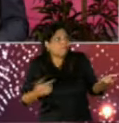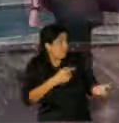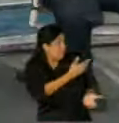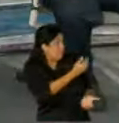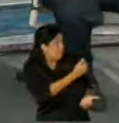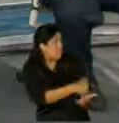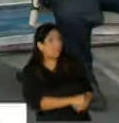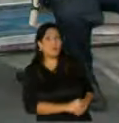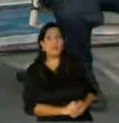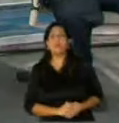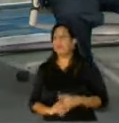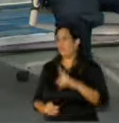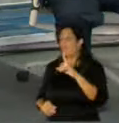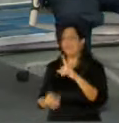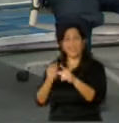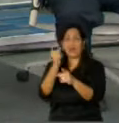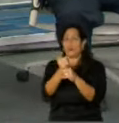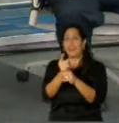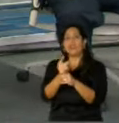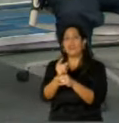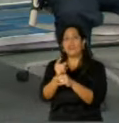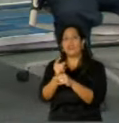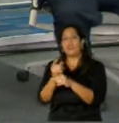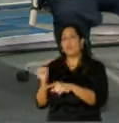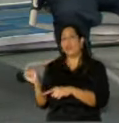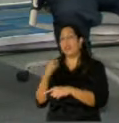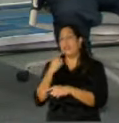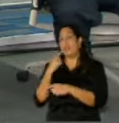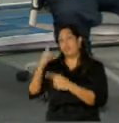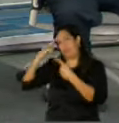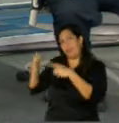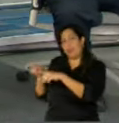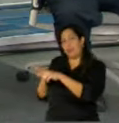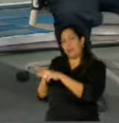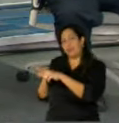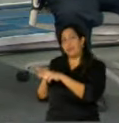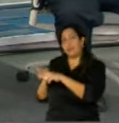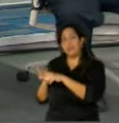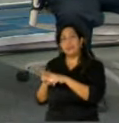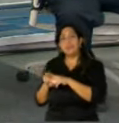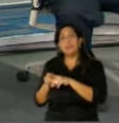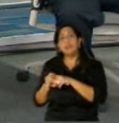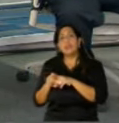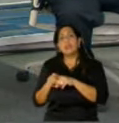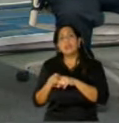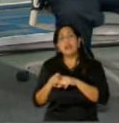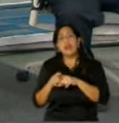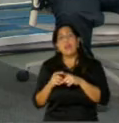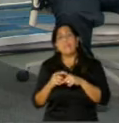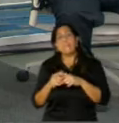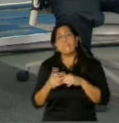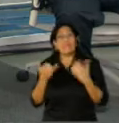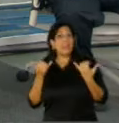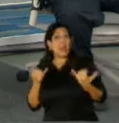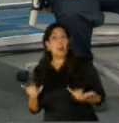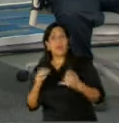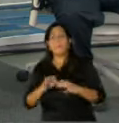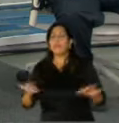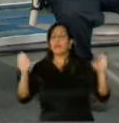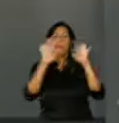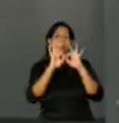Yo quiero añadir, es correcto lo que menciona el doctor Méndez, y en estos momentos es bien importante que